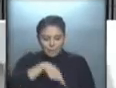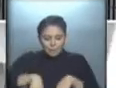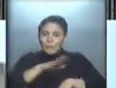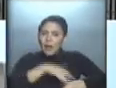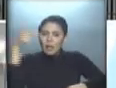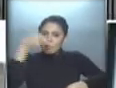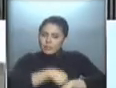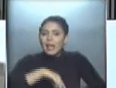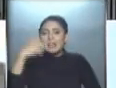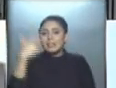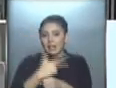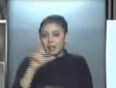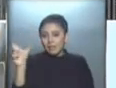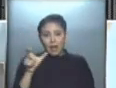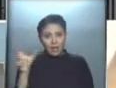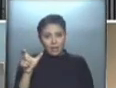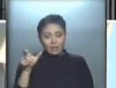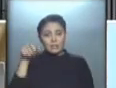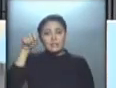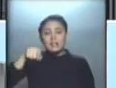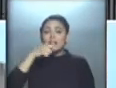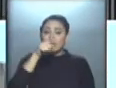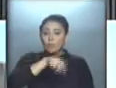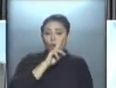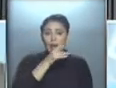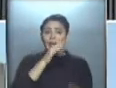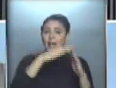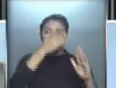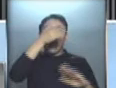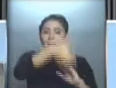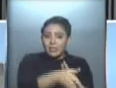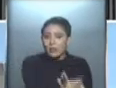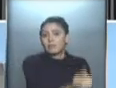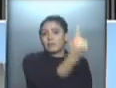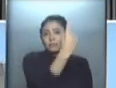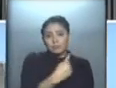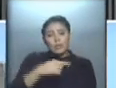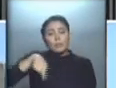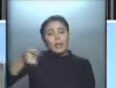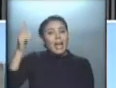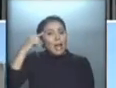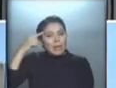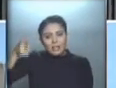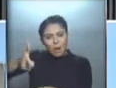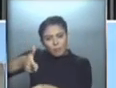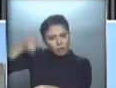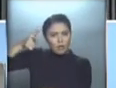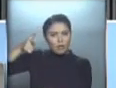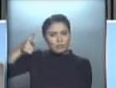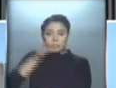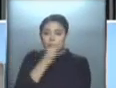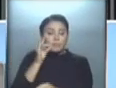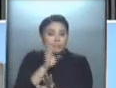y la tercer bala y fue cuando ella ingresó a su casa volvió y le disparó en la cabeza sin mediar